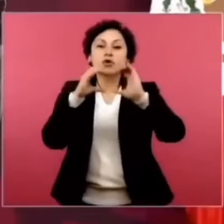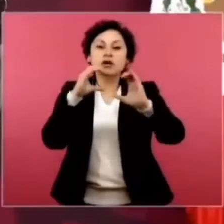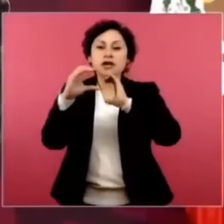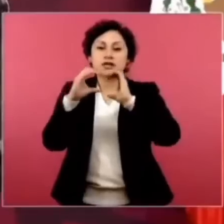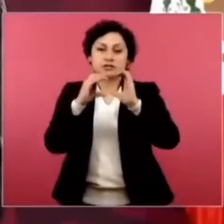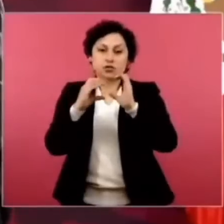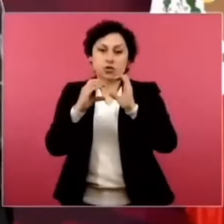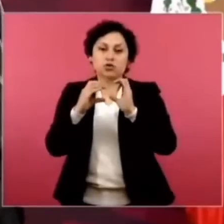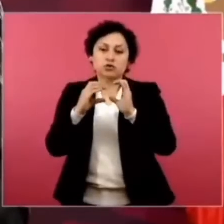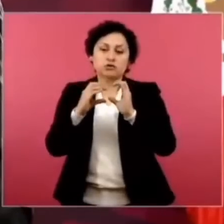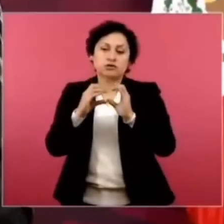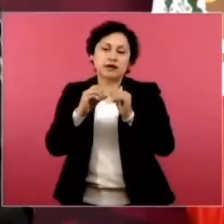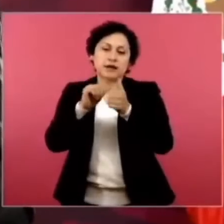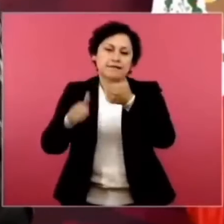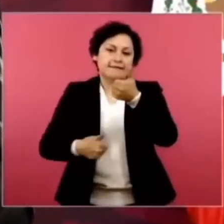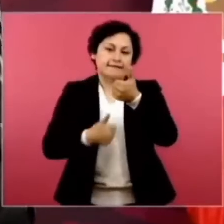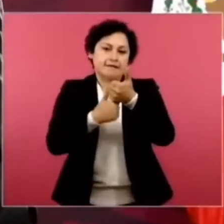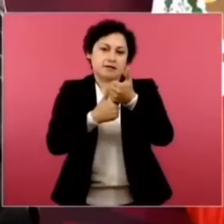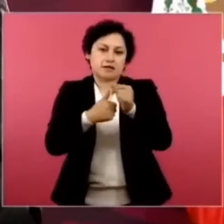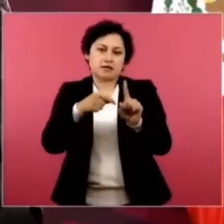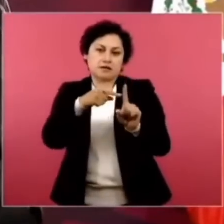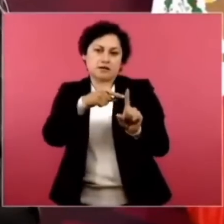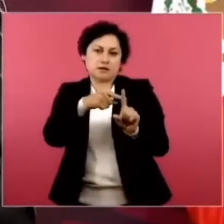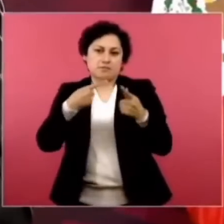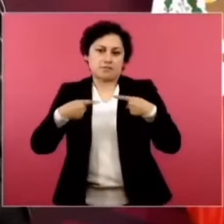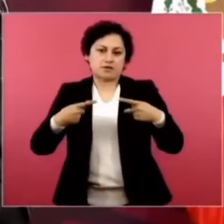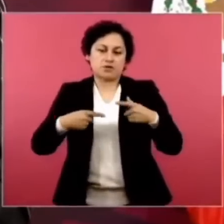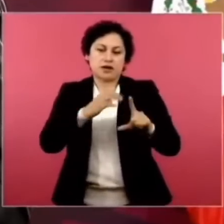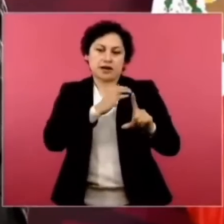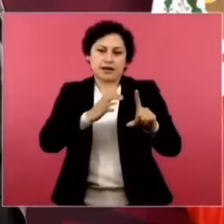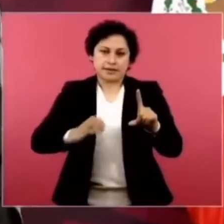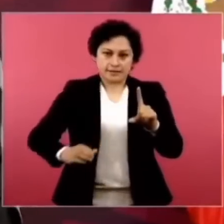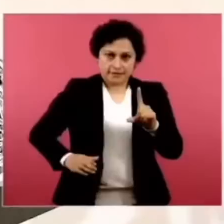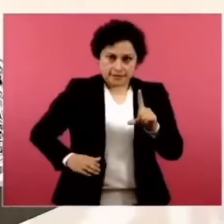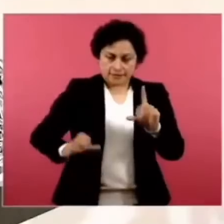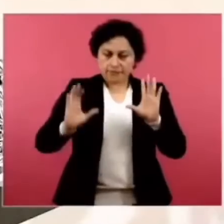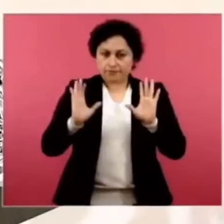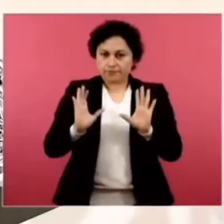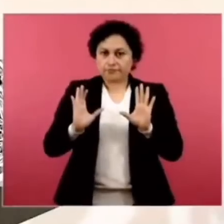cuando repartían el sobre, iban así,